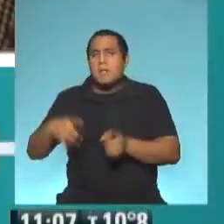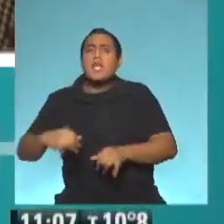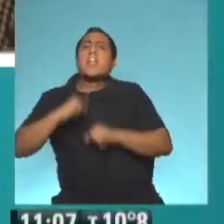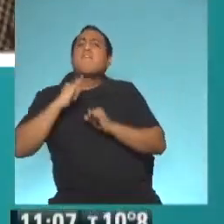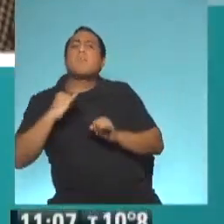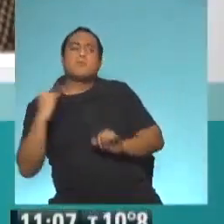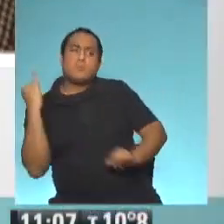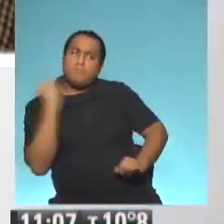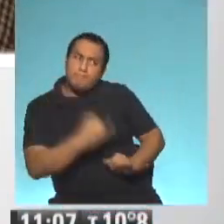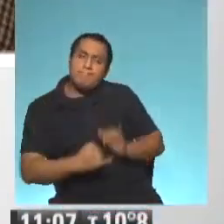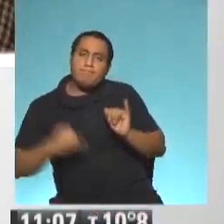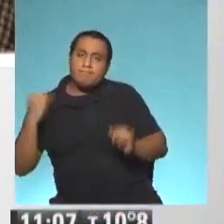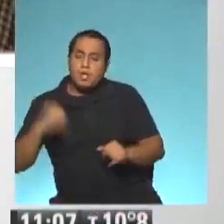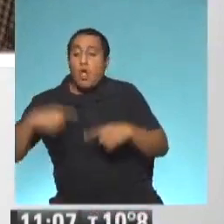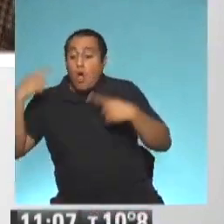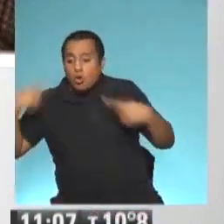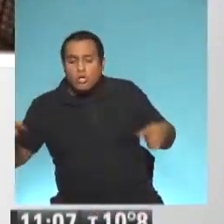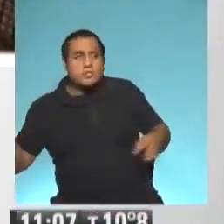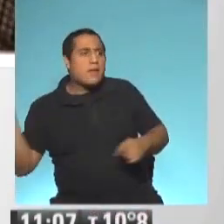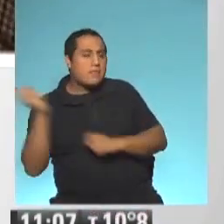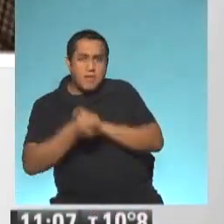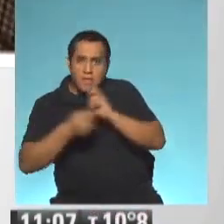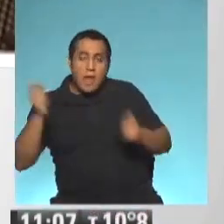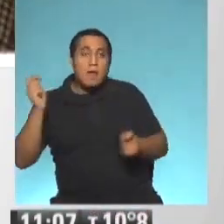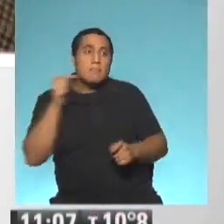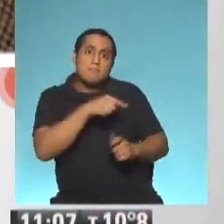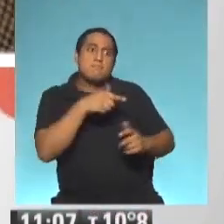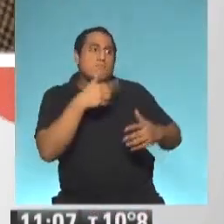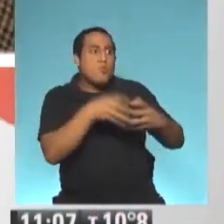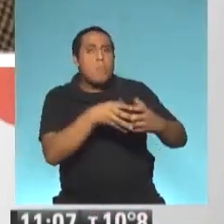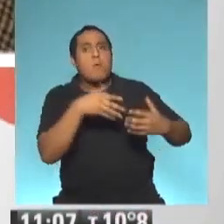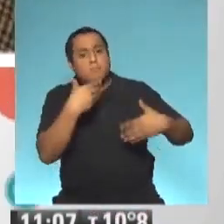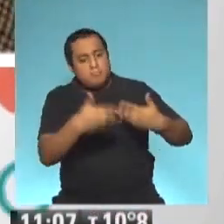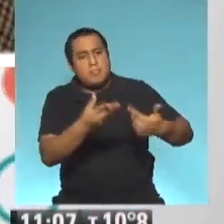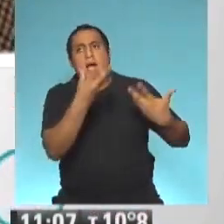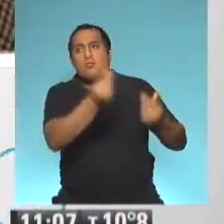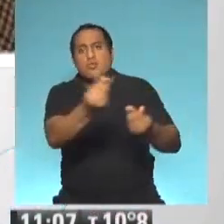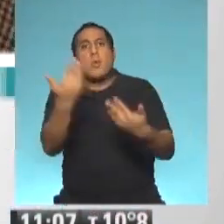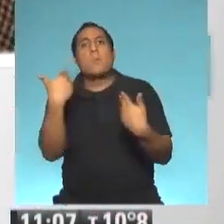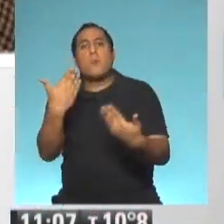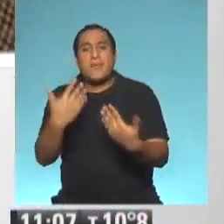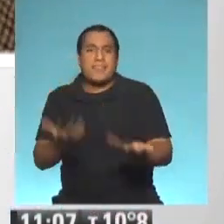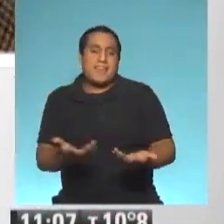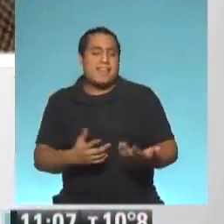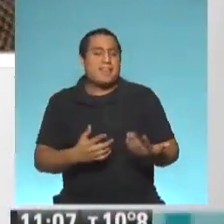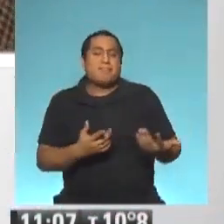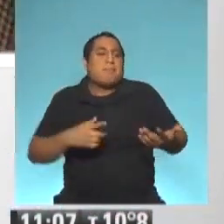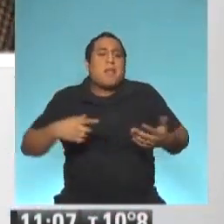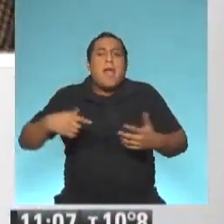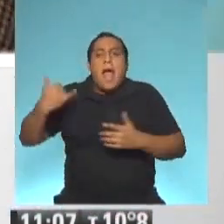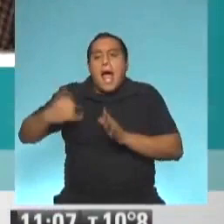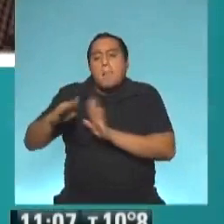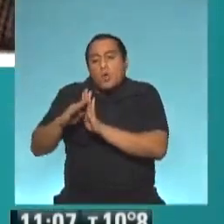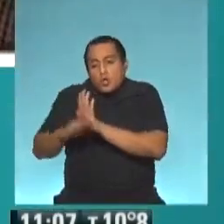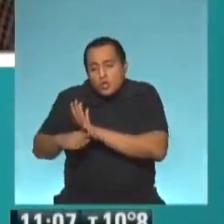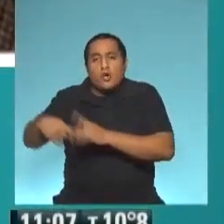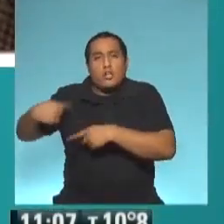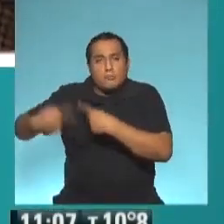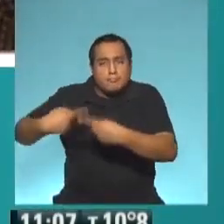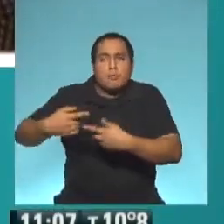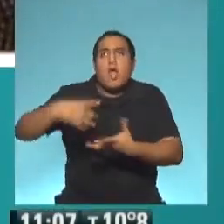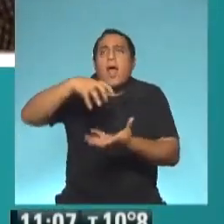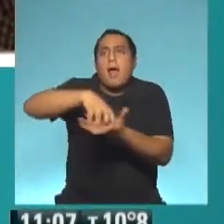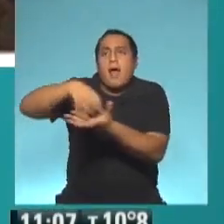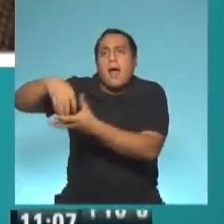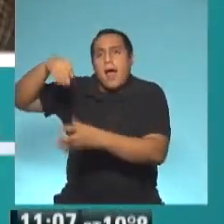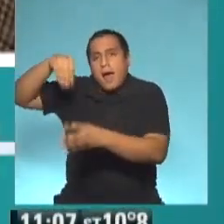digamos, Claro. y los recursos incluso técnicos para poder avanzar. Pero la generación de protocolos a nivel de un hospital, de